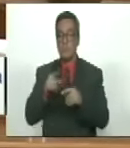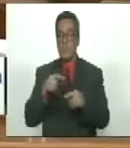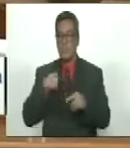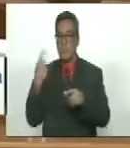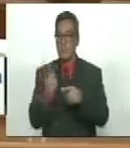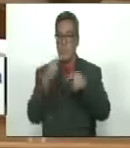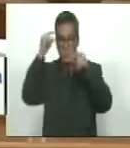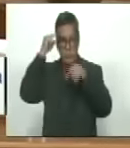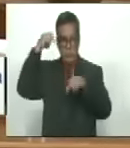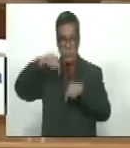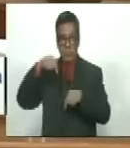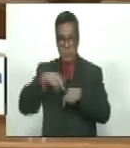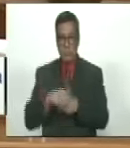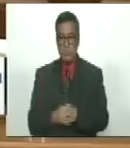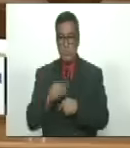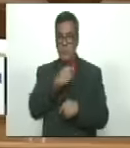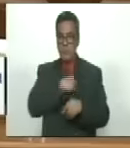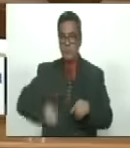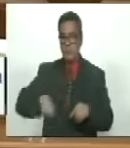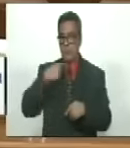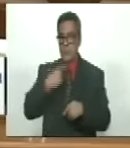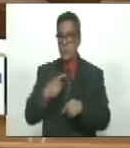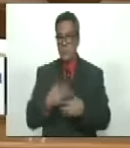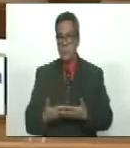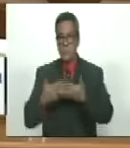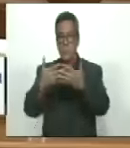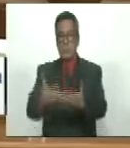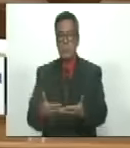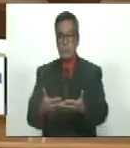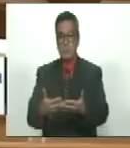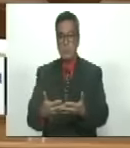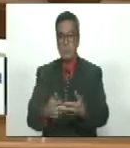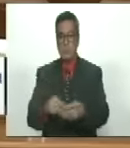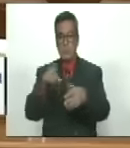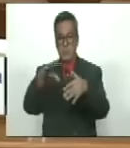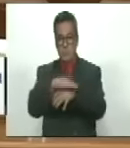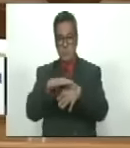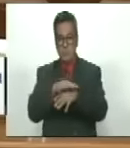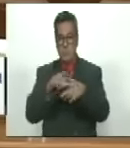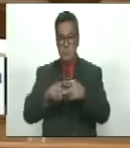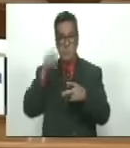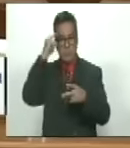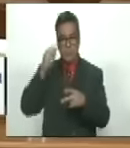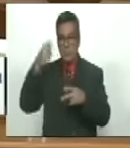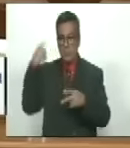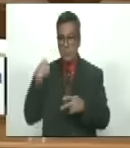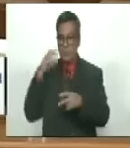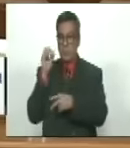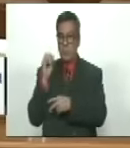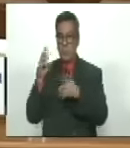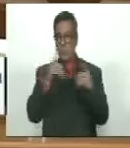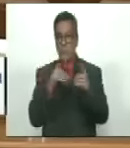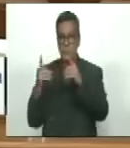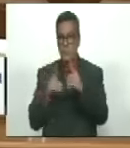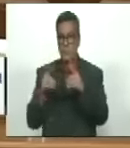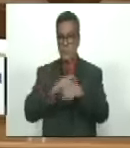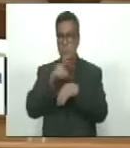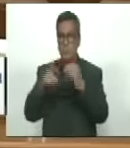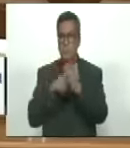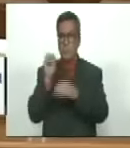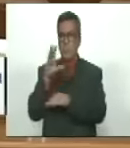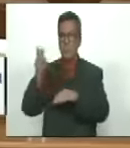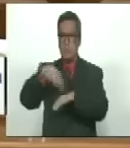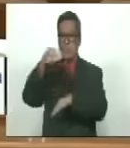estamos haciendo esto hoy. El presidente la entregó, la consignó el martes. Ayer la discutimos en la plenaria de la